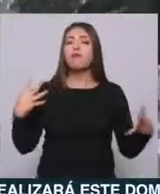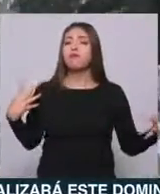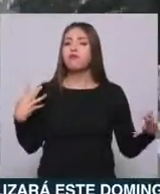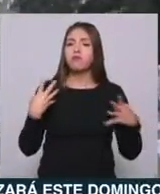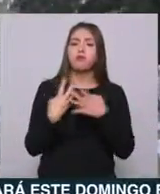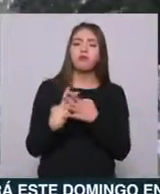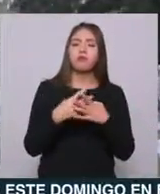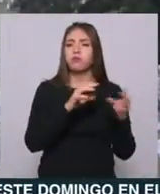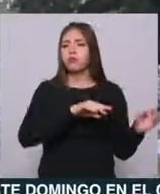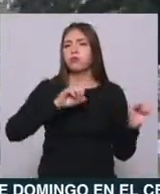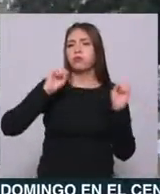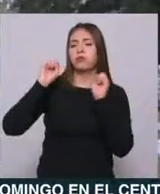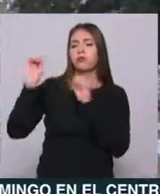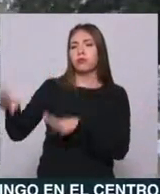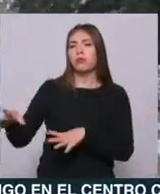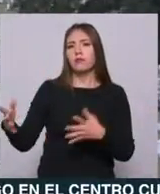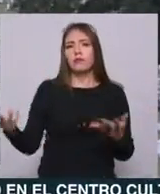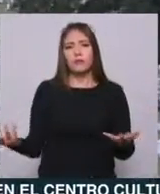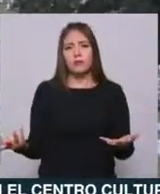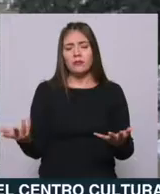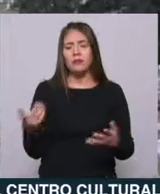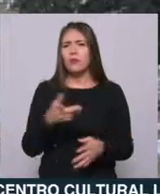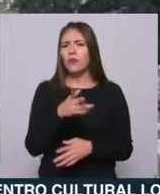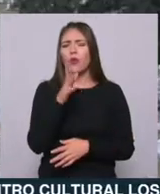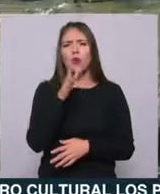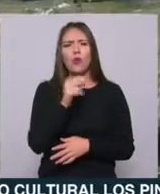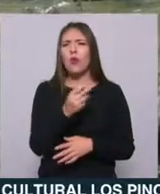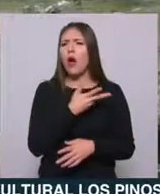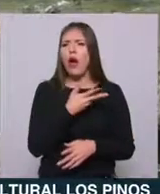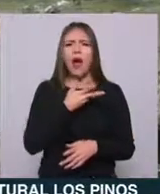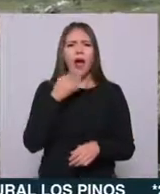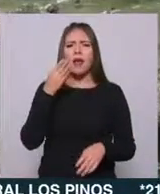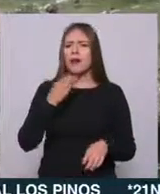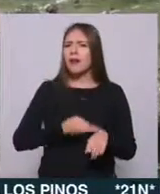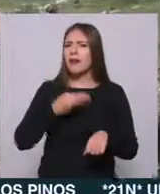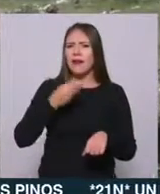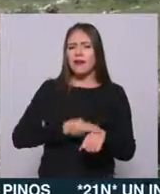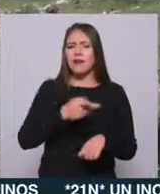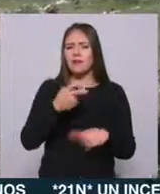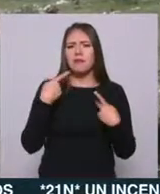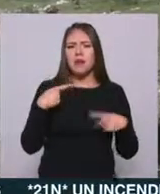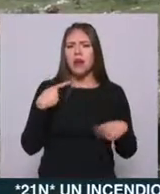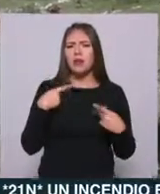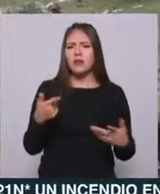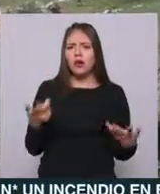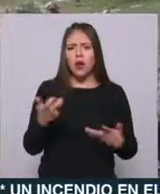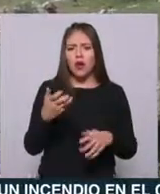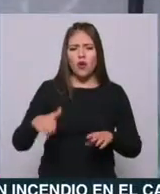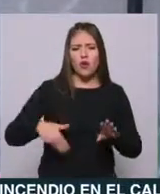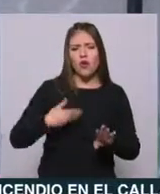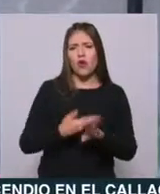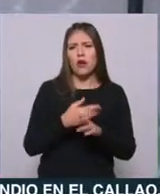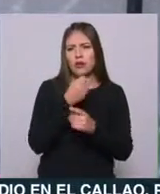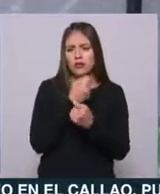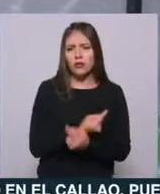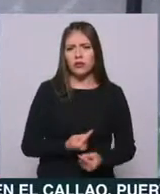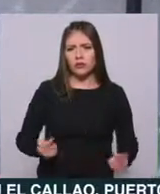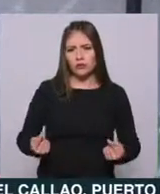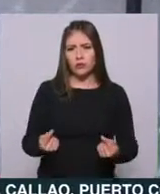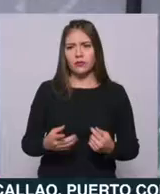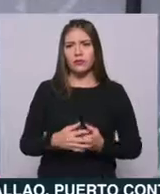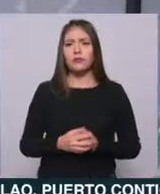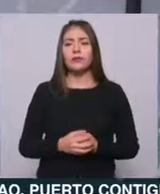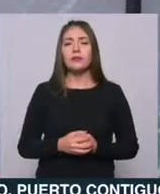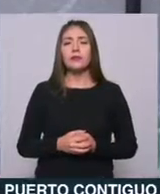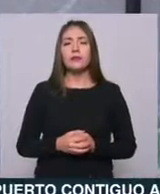una casi garantía de impunidad frente a cualquier hecho delictivo donde los niños sean blanco de ataques o víctimas.